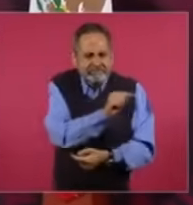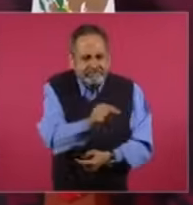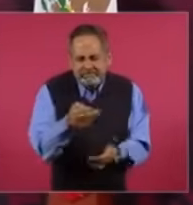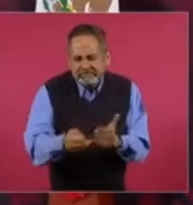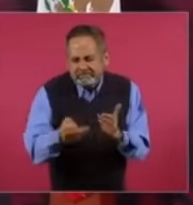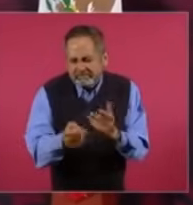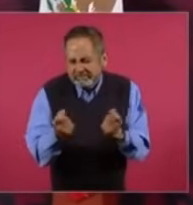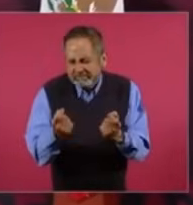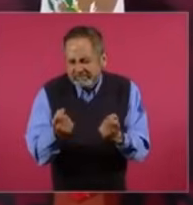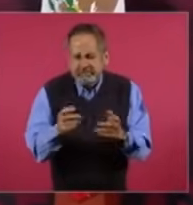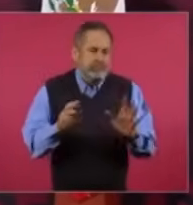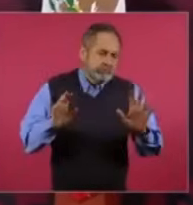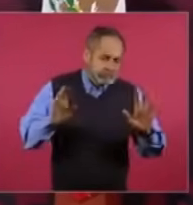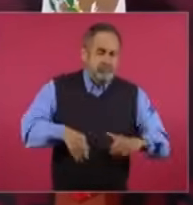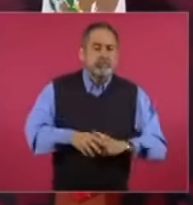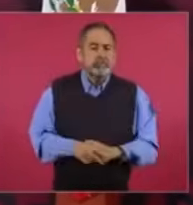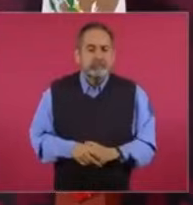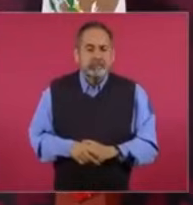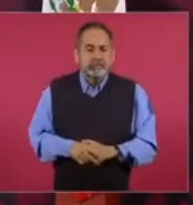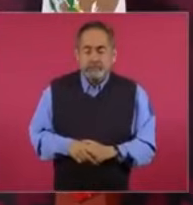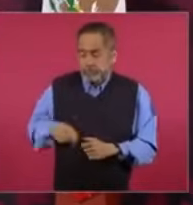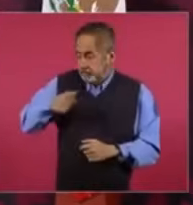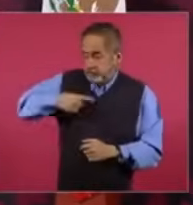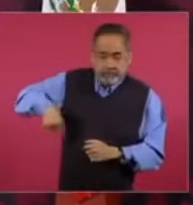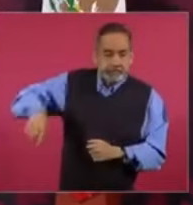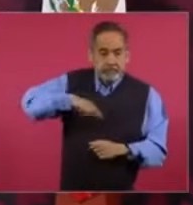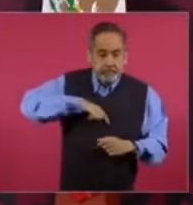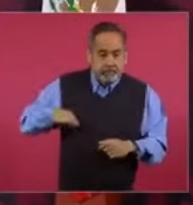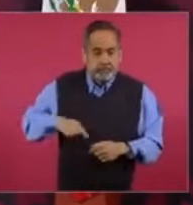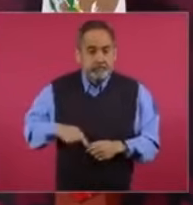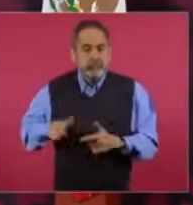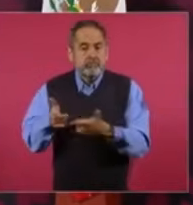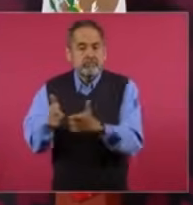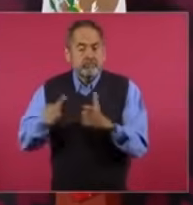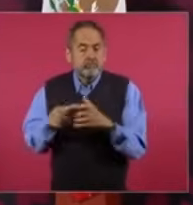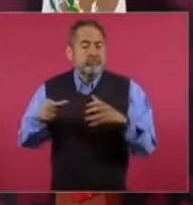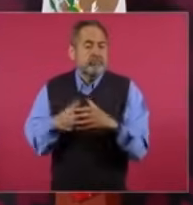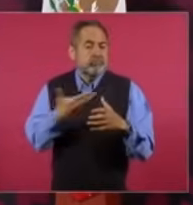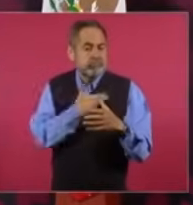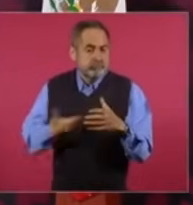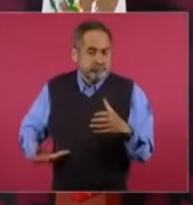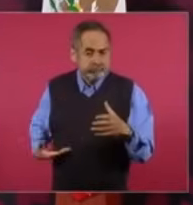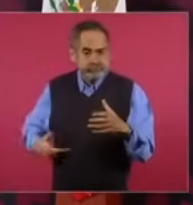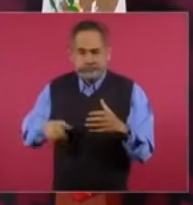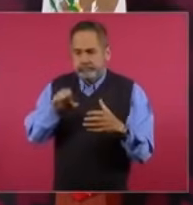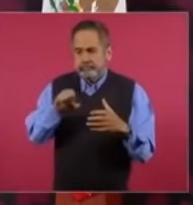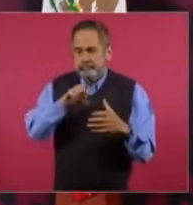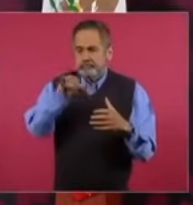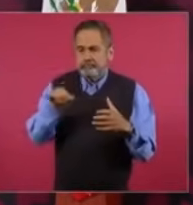Entonces, se limpia el poder